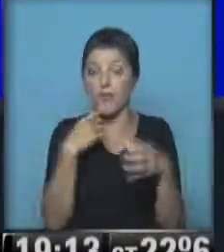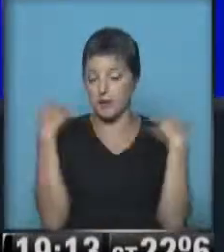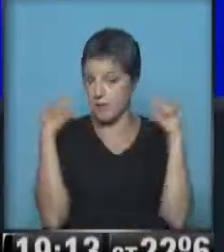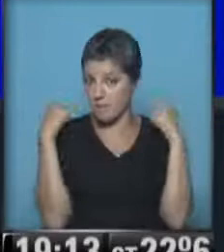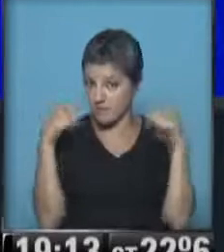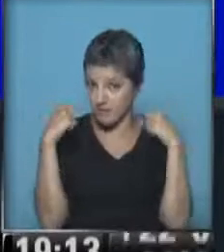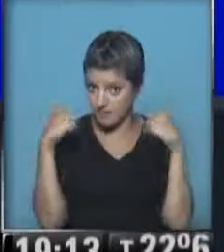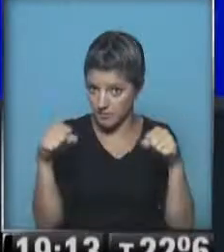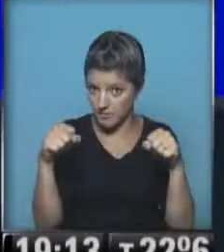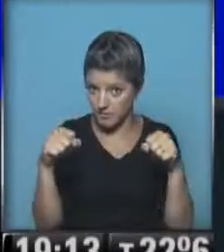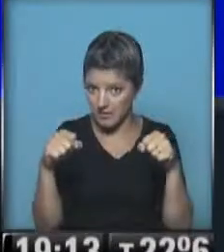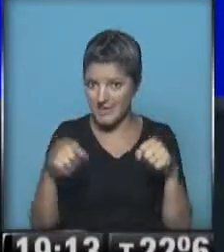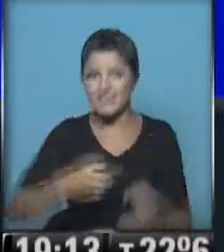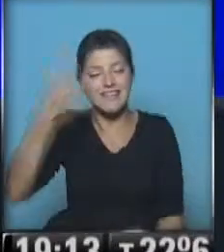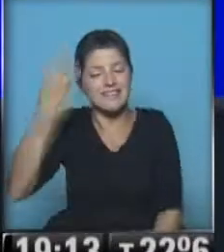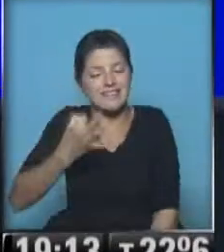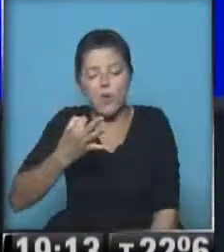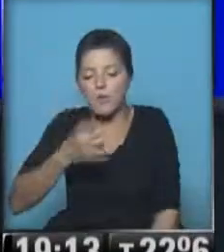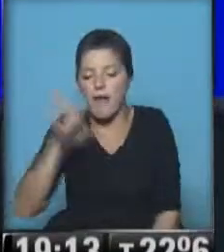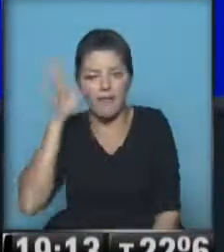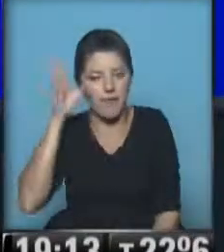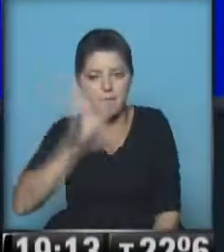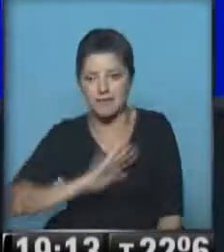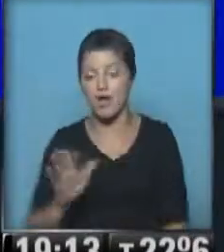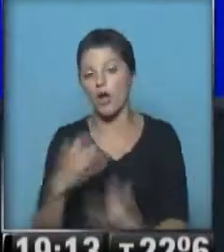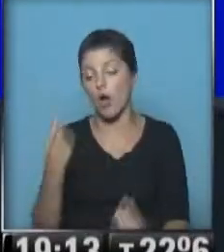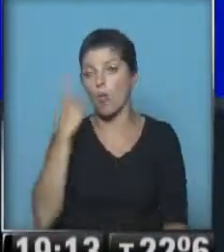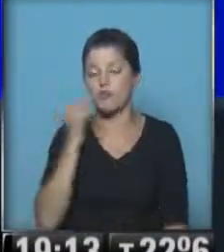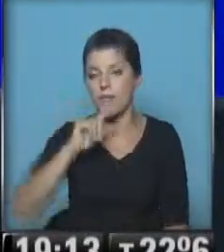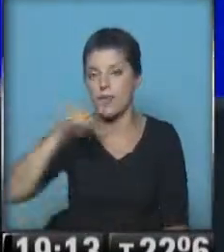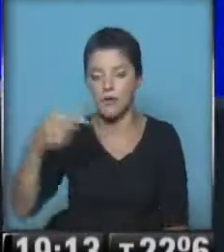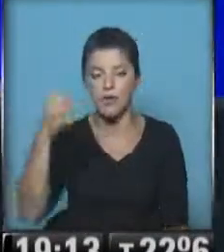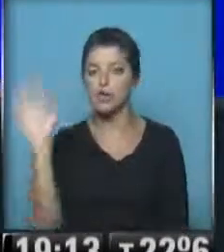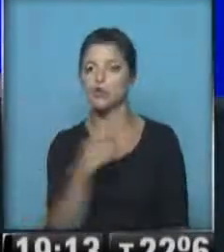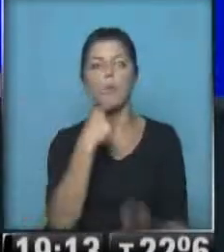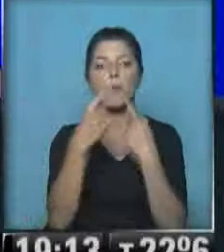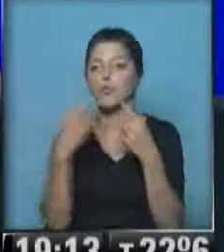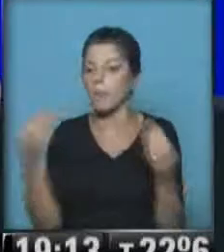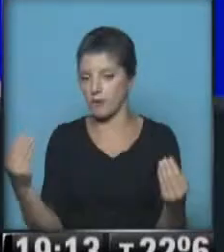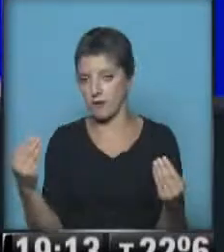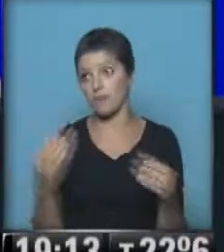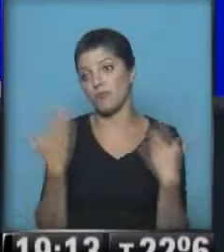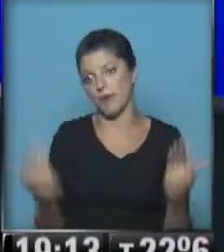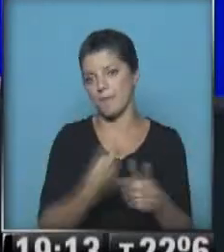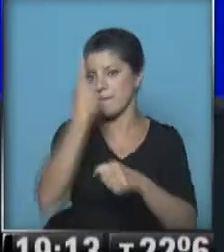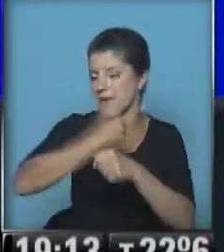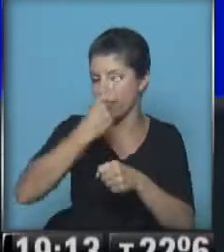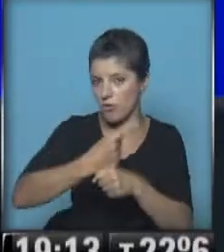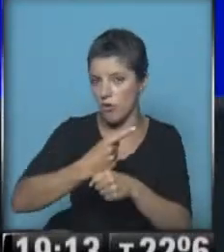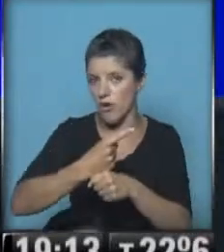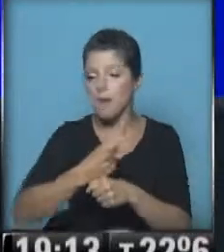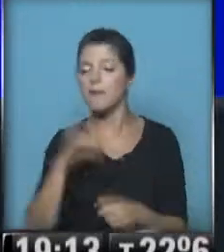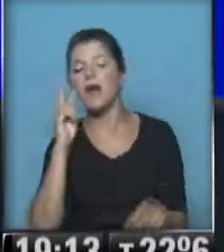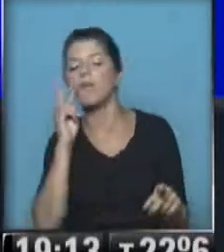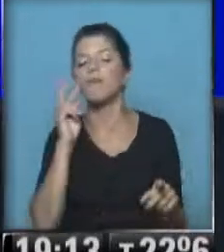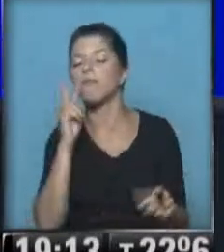Gallardo. Y hay una seguridad extrema. Lógicamente, el día después todos se preguntan por qué. Bueno, uno, para que no espíen la